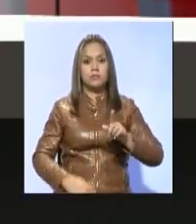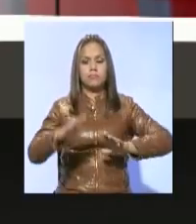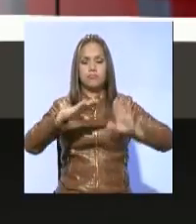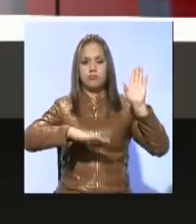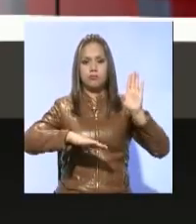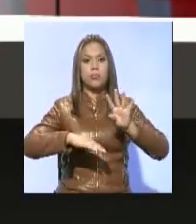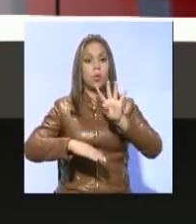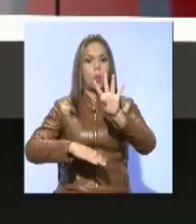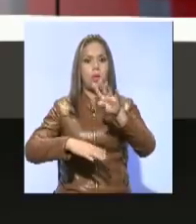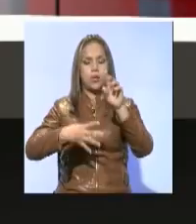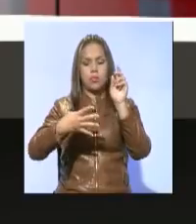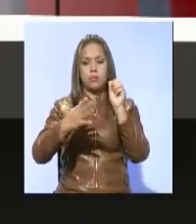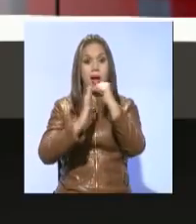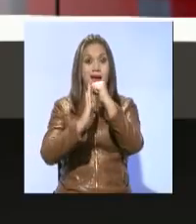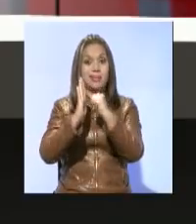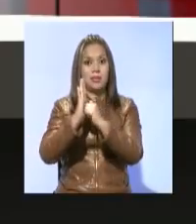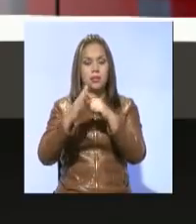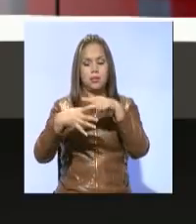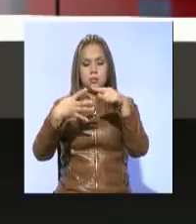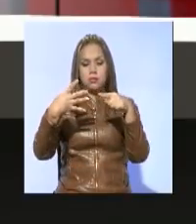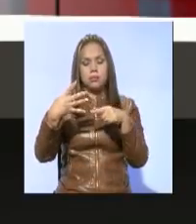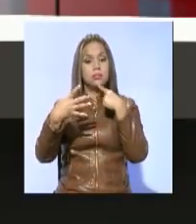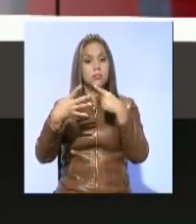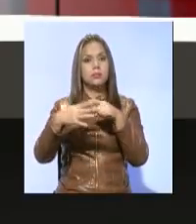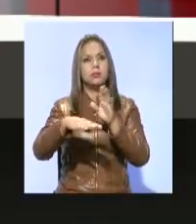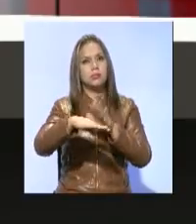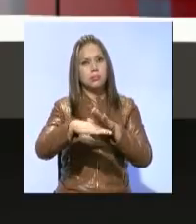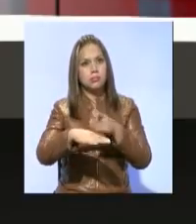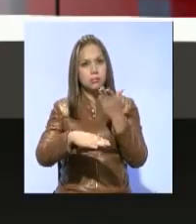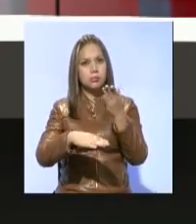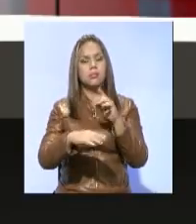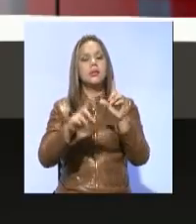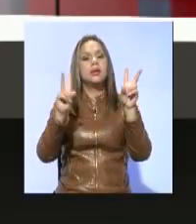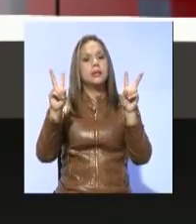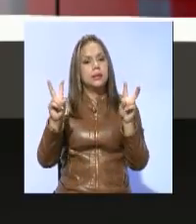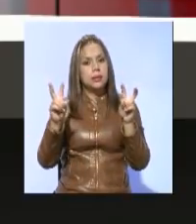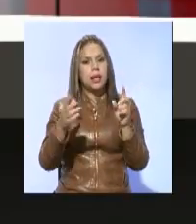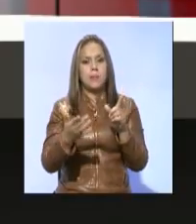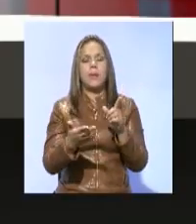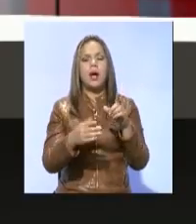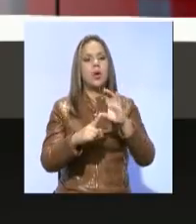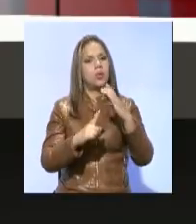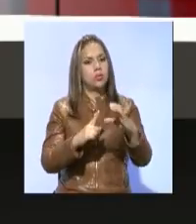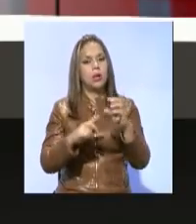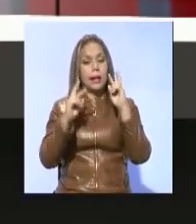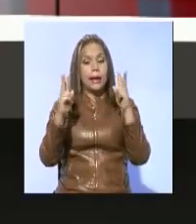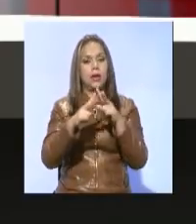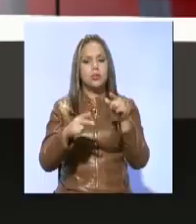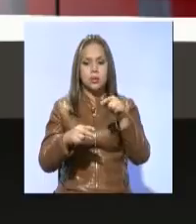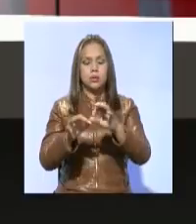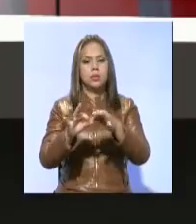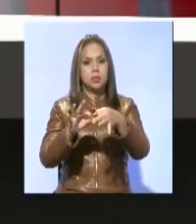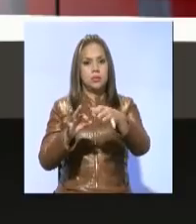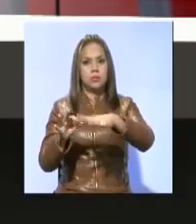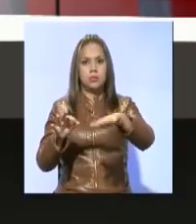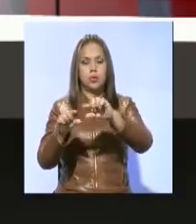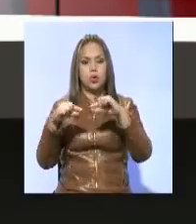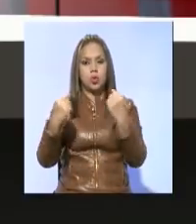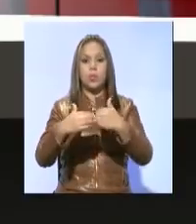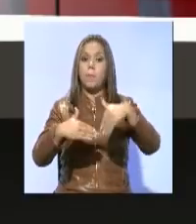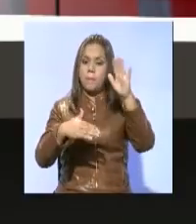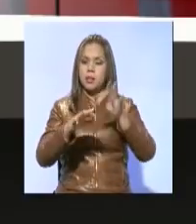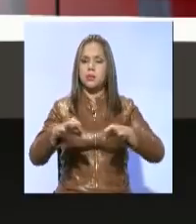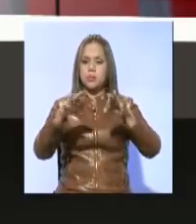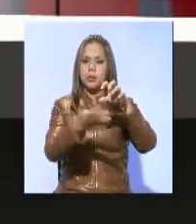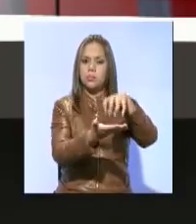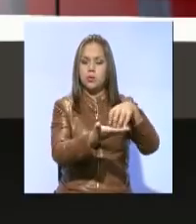4 artículos busca exhortar a los organismos de índole cultural para reconocer a este grupo étnico como uno de los más importantes de la